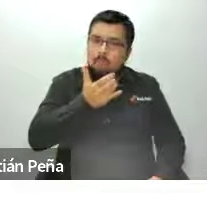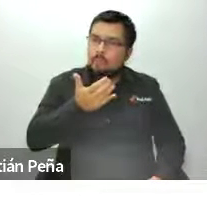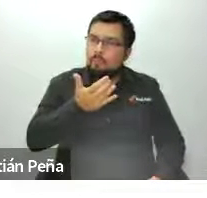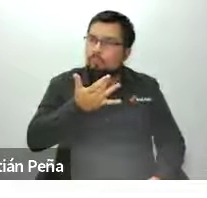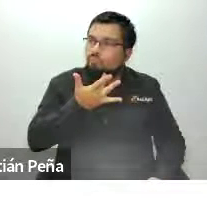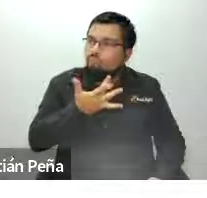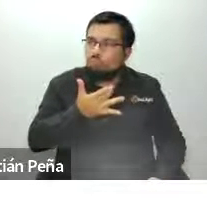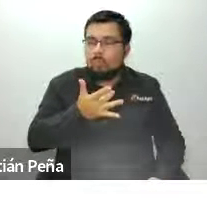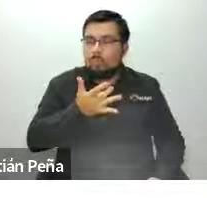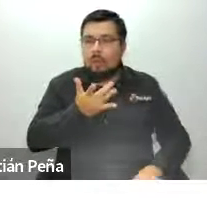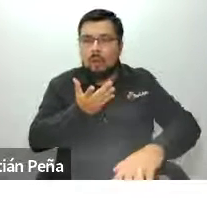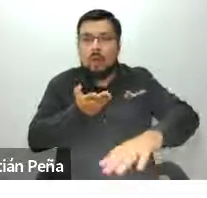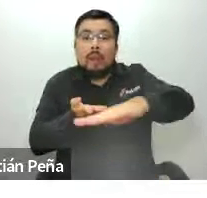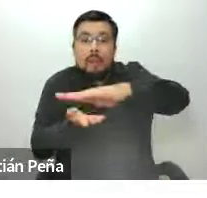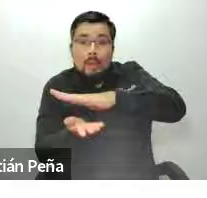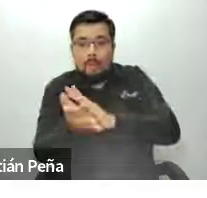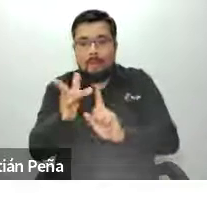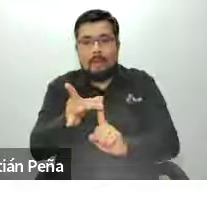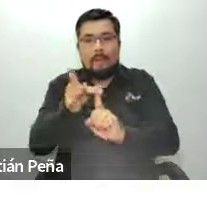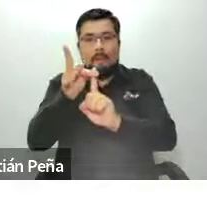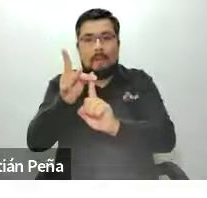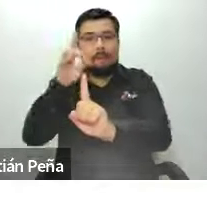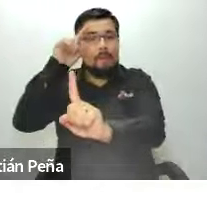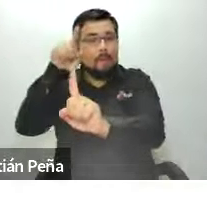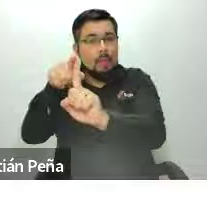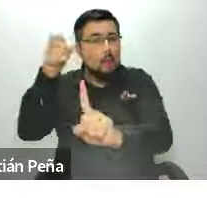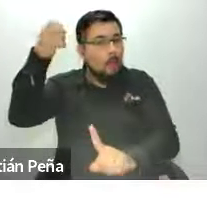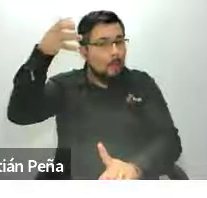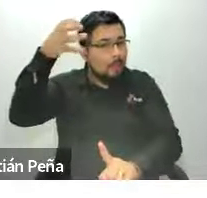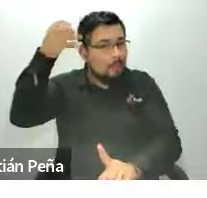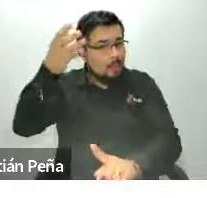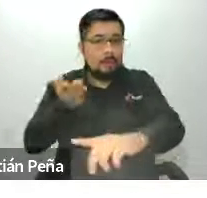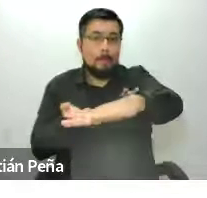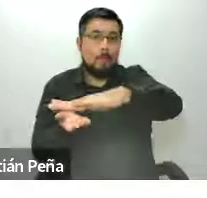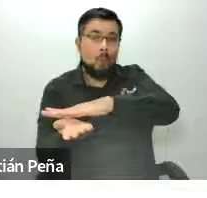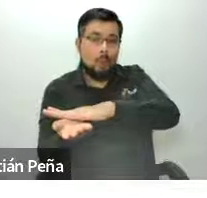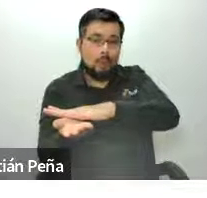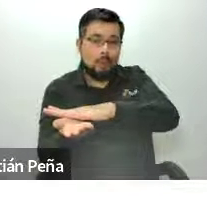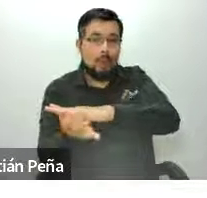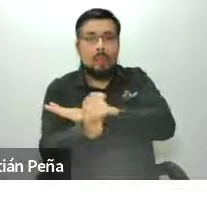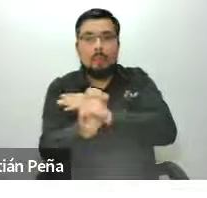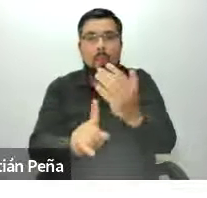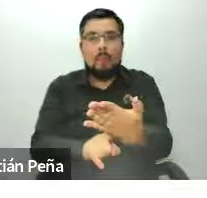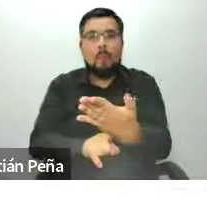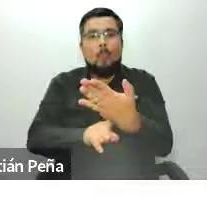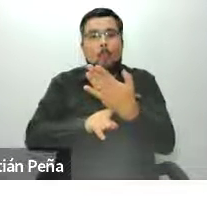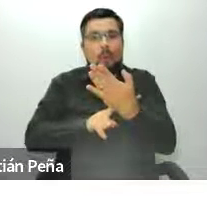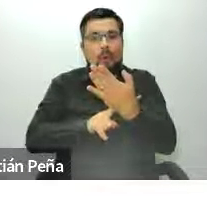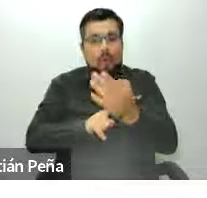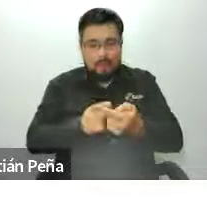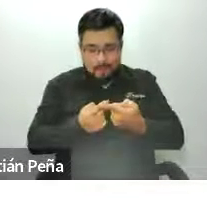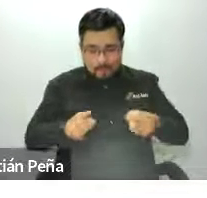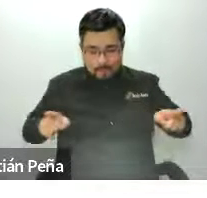en términos de selección de objetivos de aprendizaje es que mostraba que una serie de estudiantes iban a quedar fuera, ¿no es cierto?, de